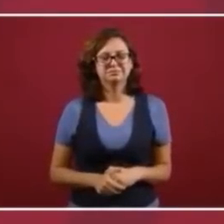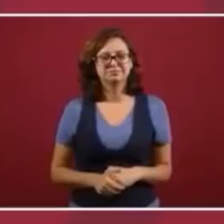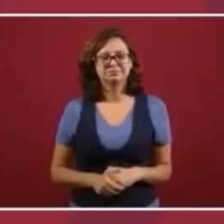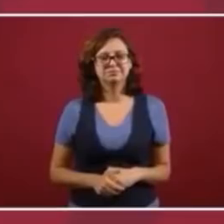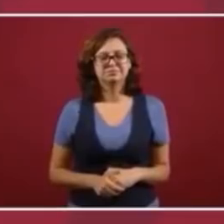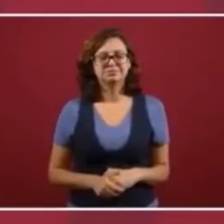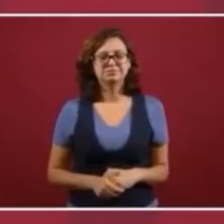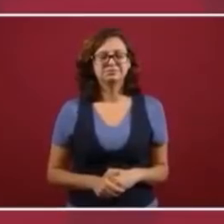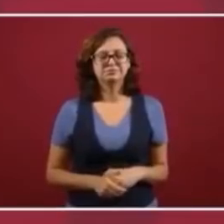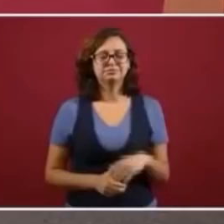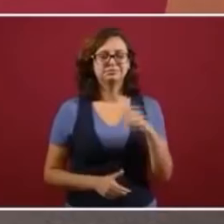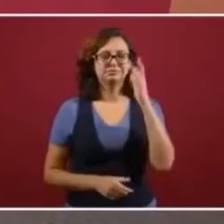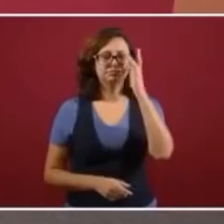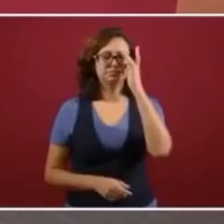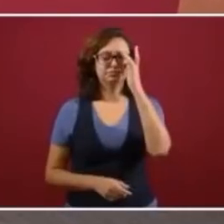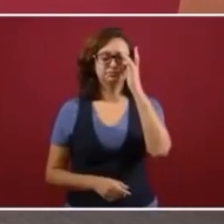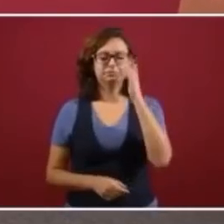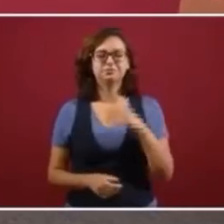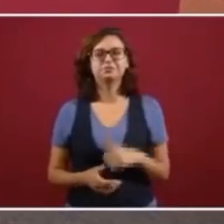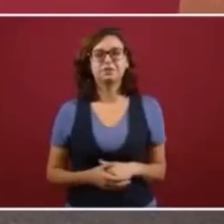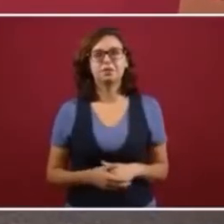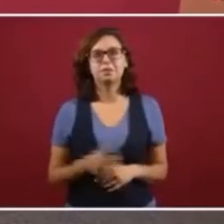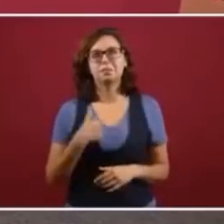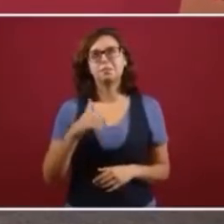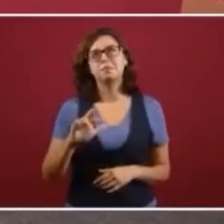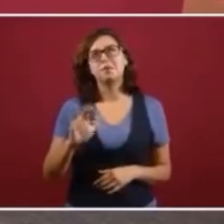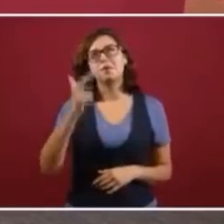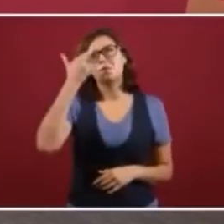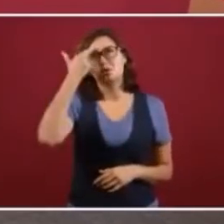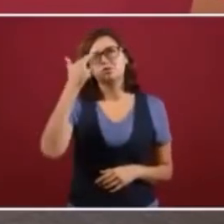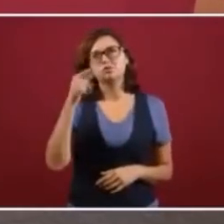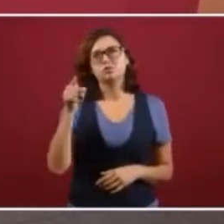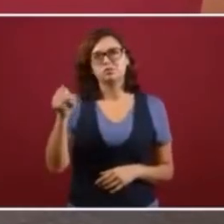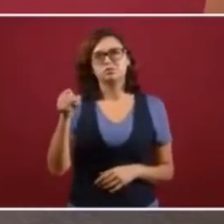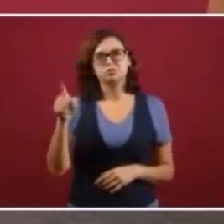Y entonces un dueño de un medio de comunicación,